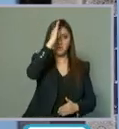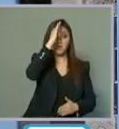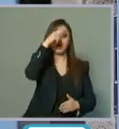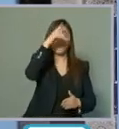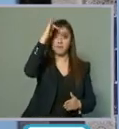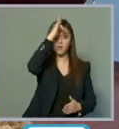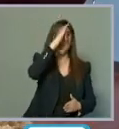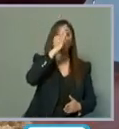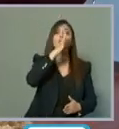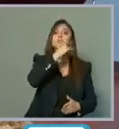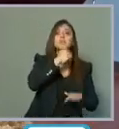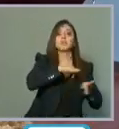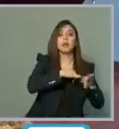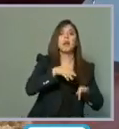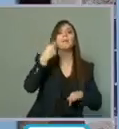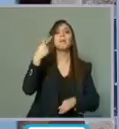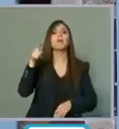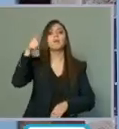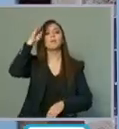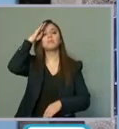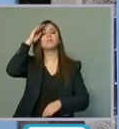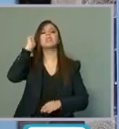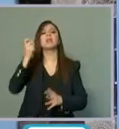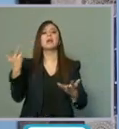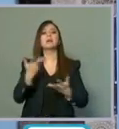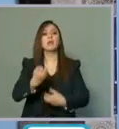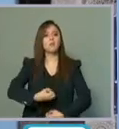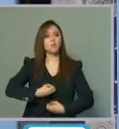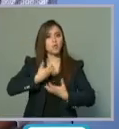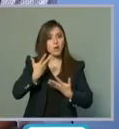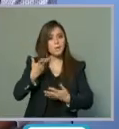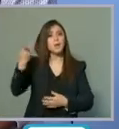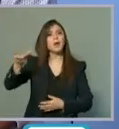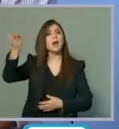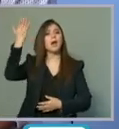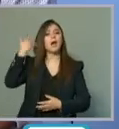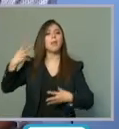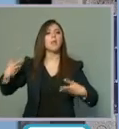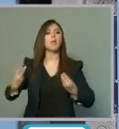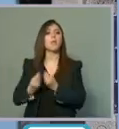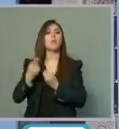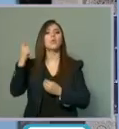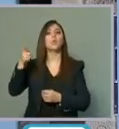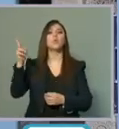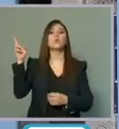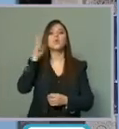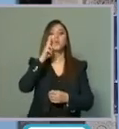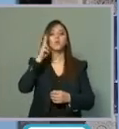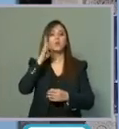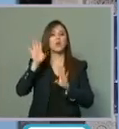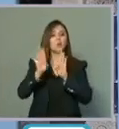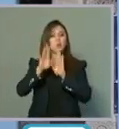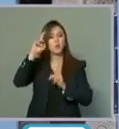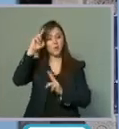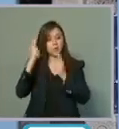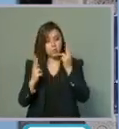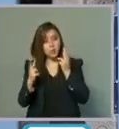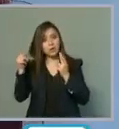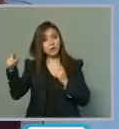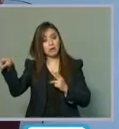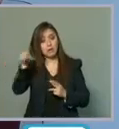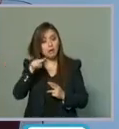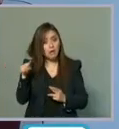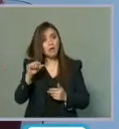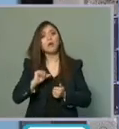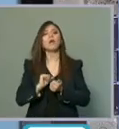escribir poemas. Le toca vivir toda la Revolución Rusa, desde las épocas ya, digamos, de inestabilidad del zarismo, y después la Revolución Rusa y todos